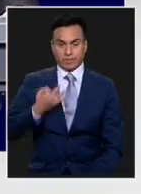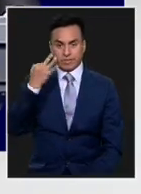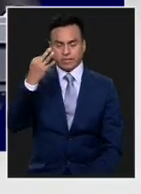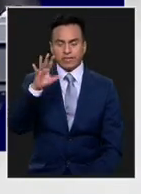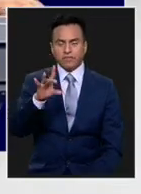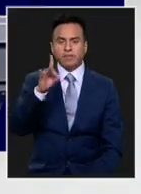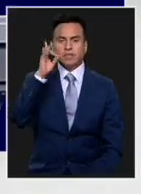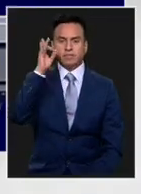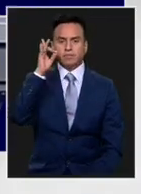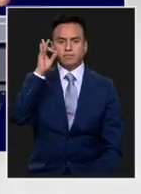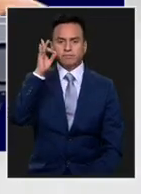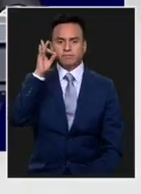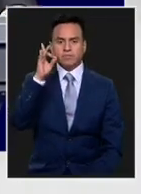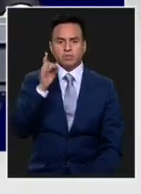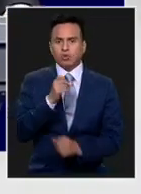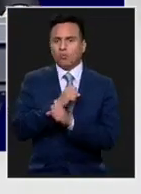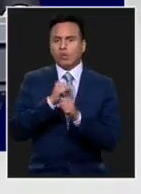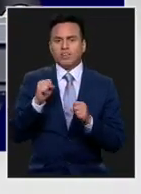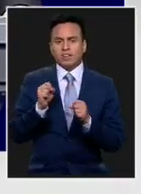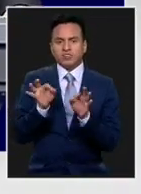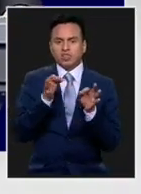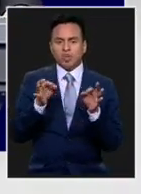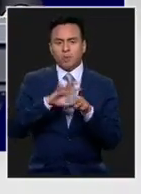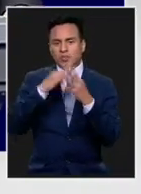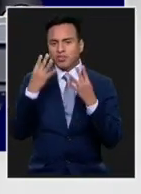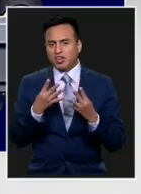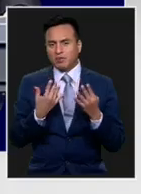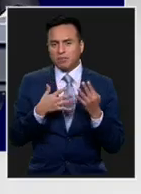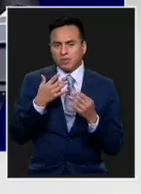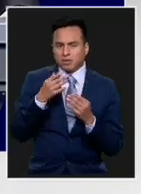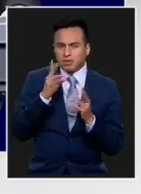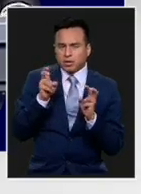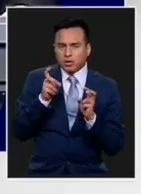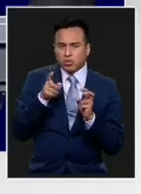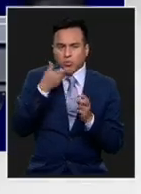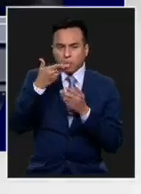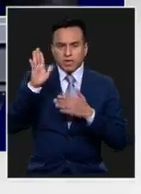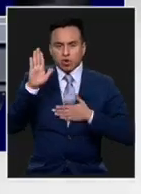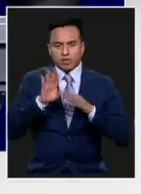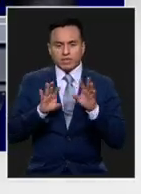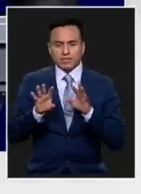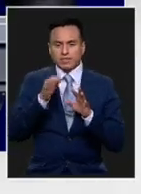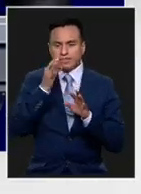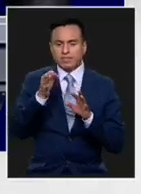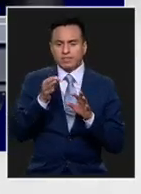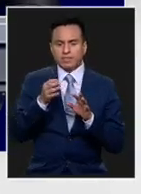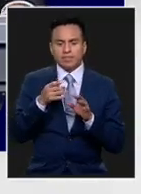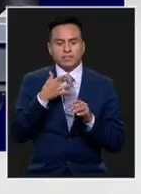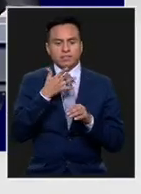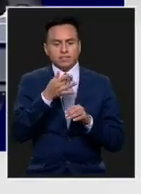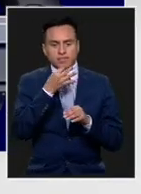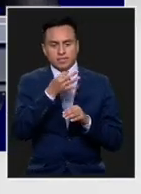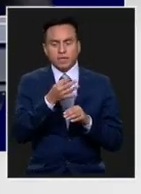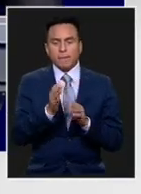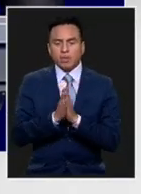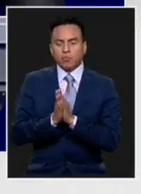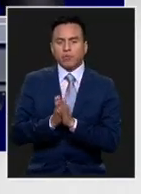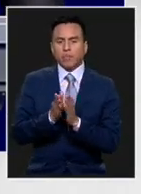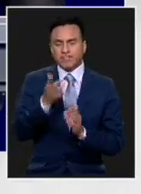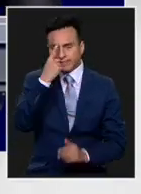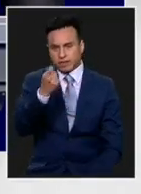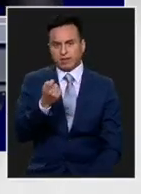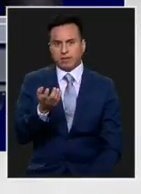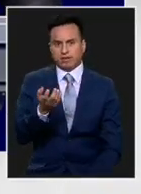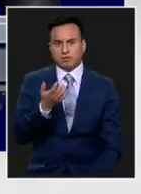que elegir. No puede ser como la canción de los prisioneros, nunca quedas mal con nadie. Entonces tú prometes cosas que no dan. Entonces te pido un poquito más de